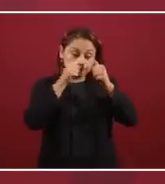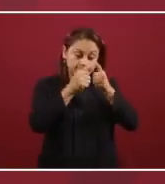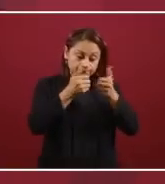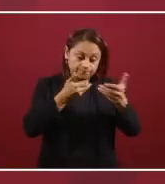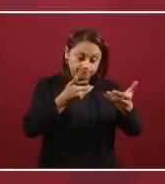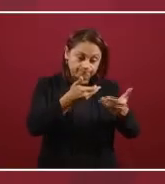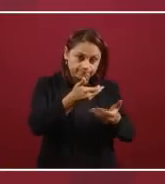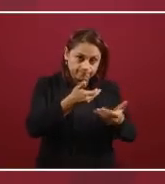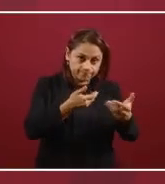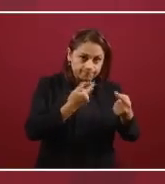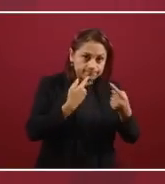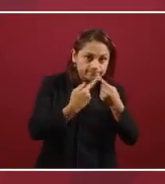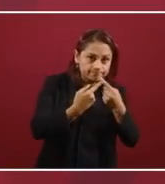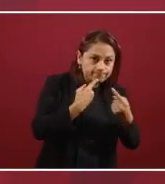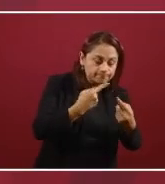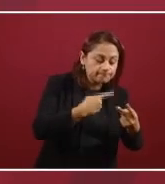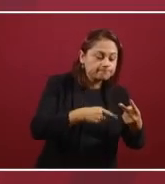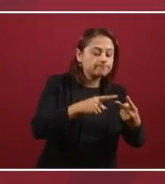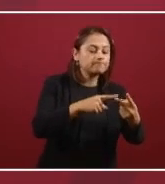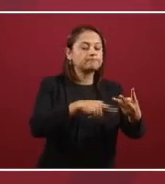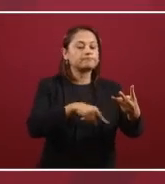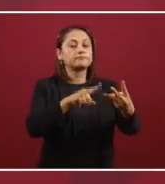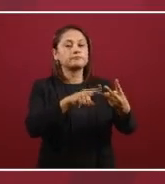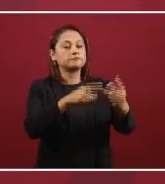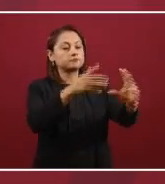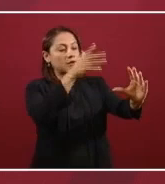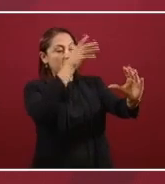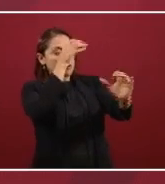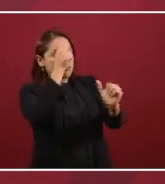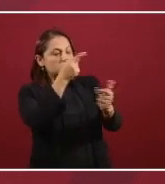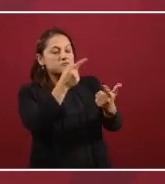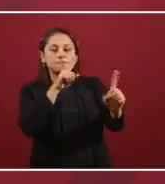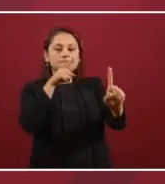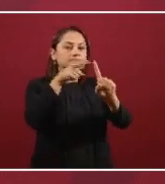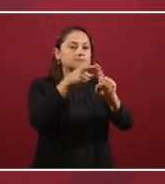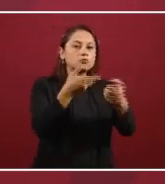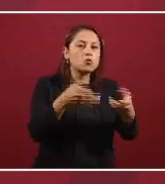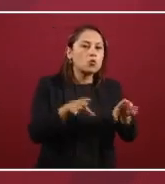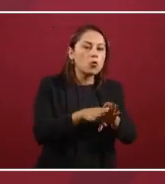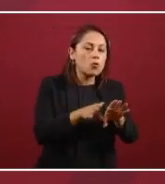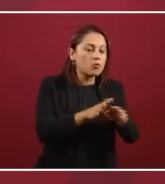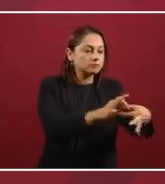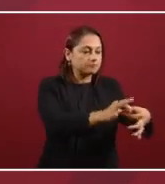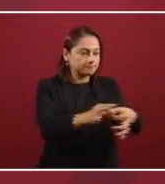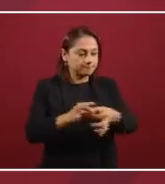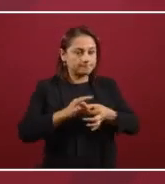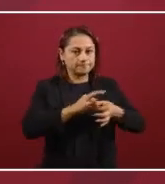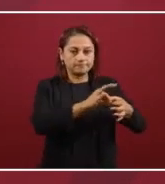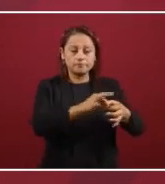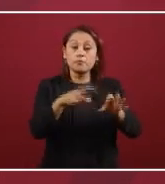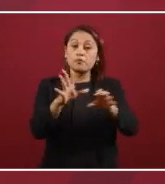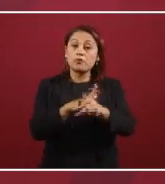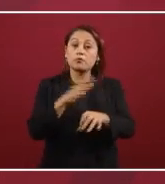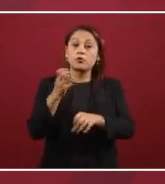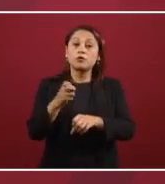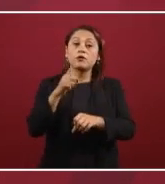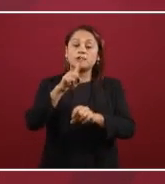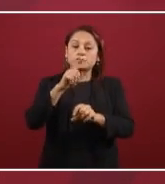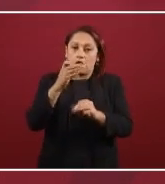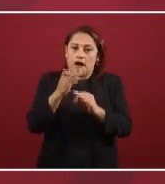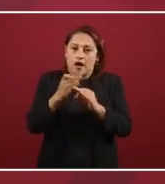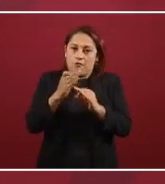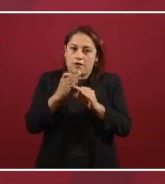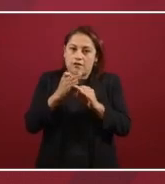y construyamos soluciones entre todos, y por eso este enfoque inicial de escuchar